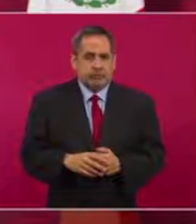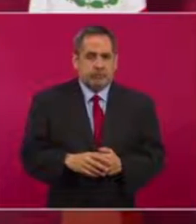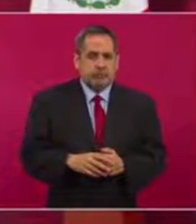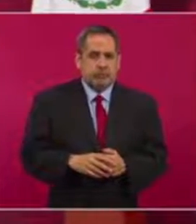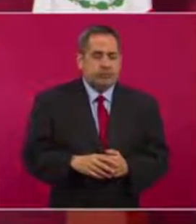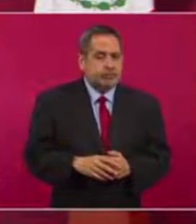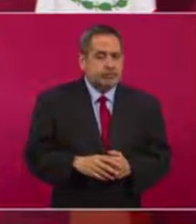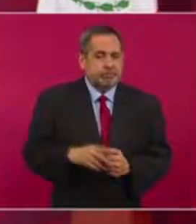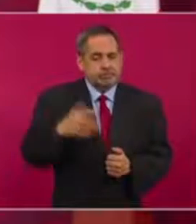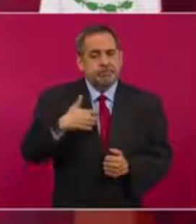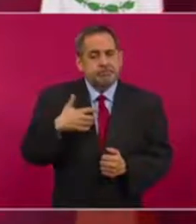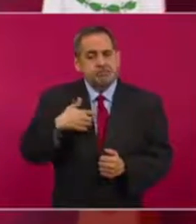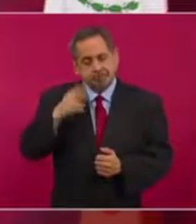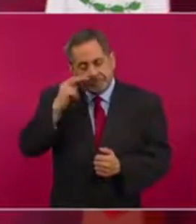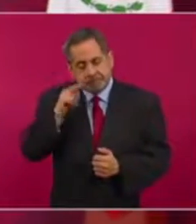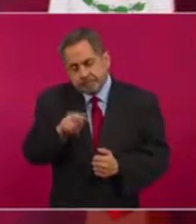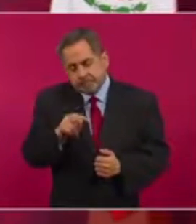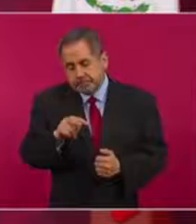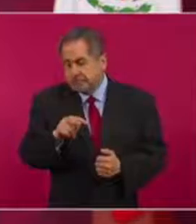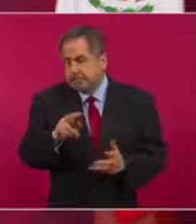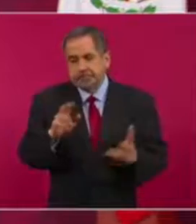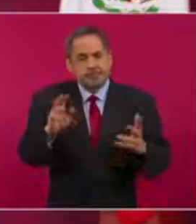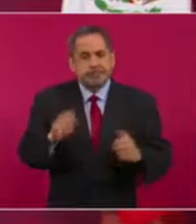una situación